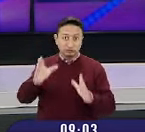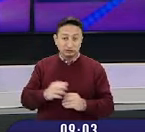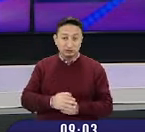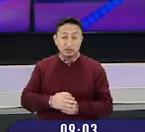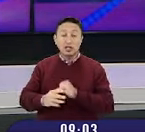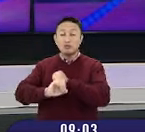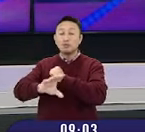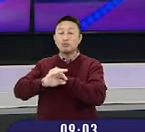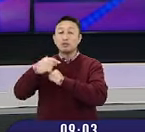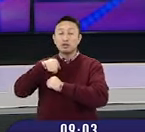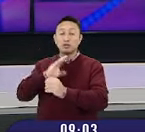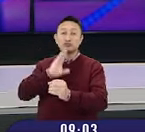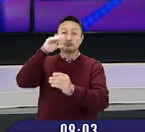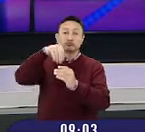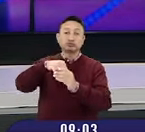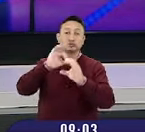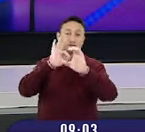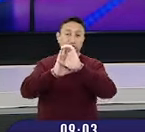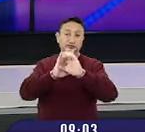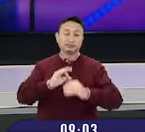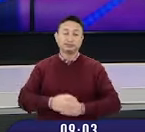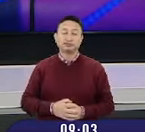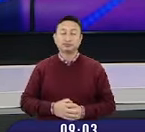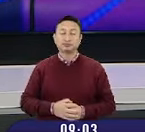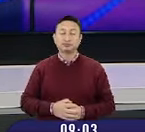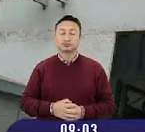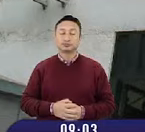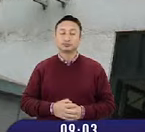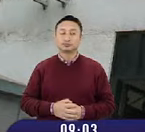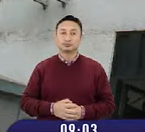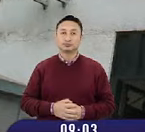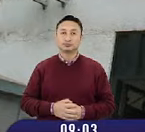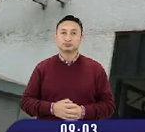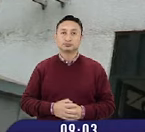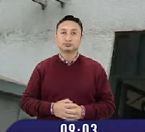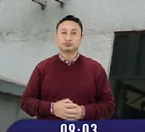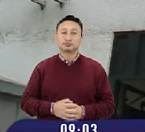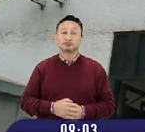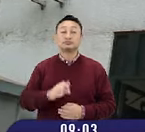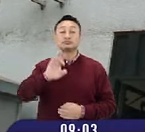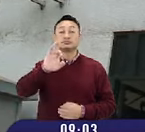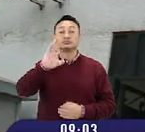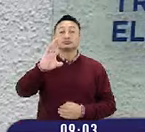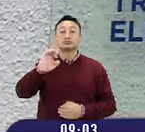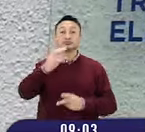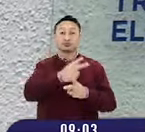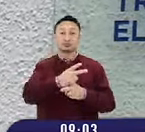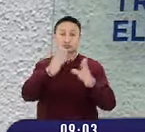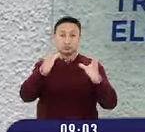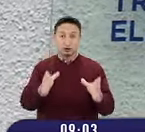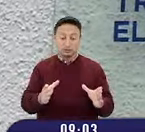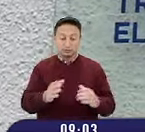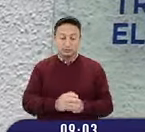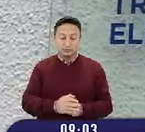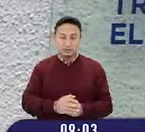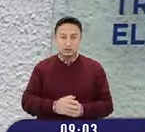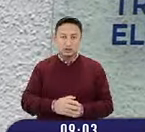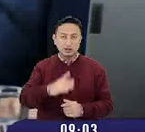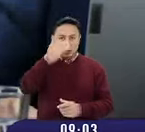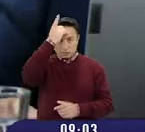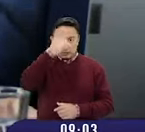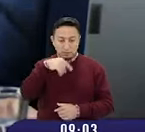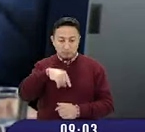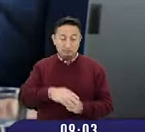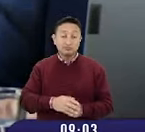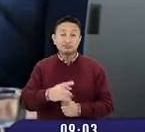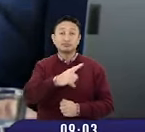al Consejo de Participación Ciudadana. El Pleno del Tribunal Contencioso Electoral TCE ratificó la sentencia contra